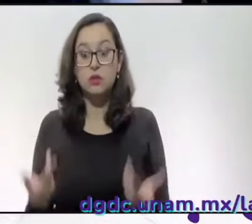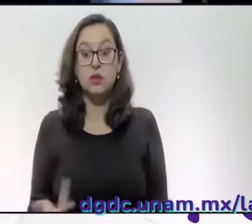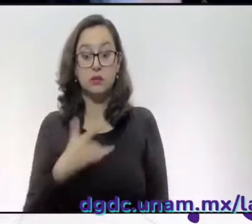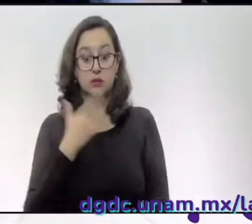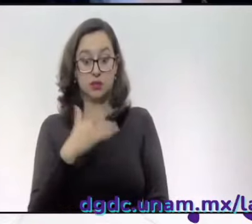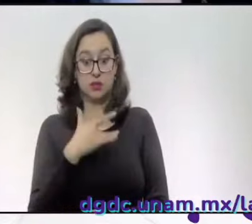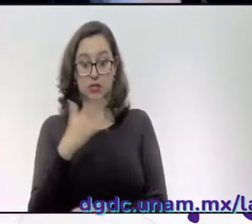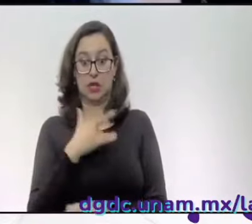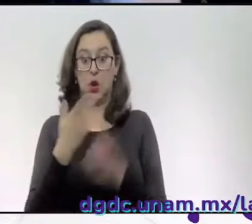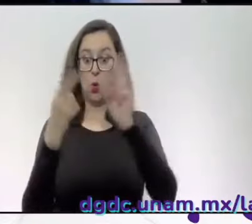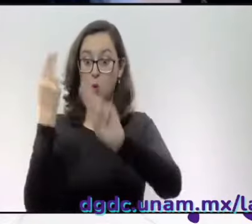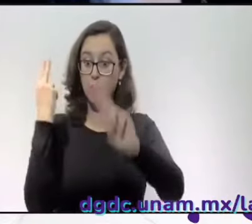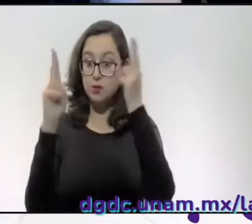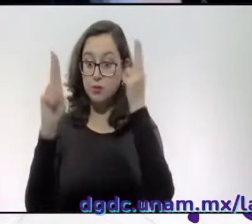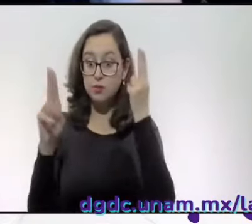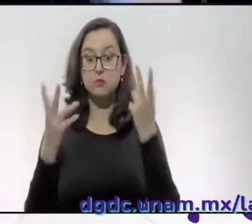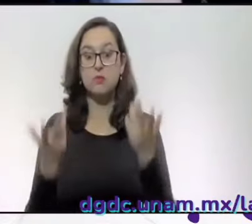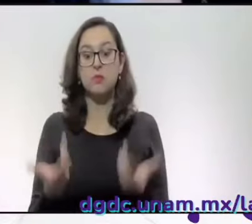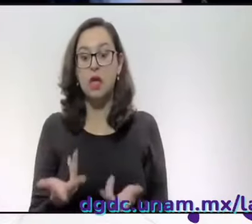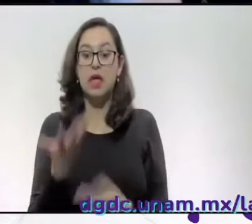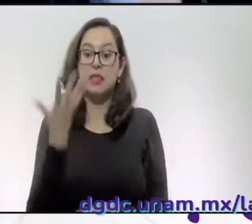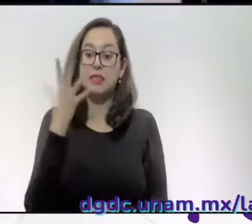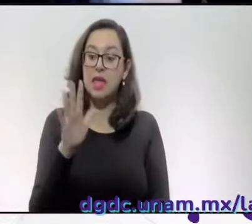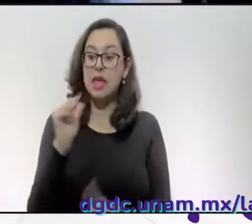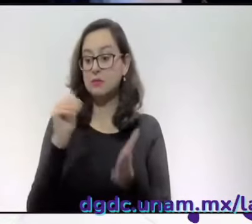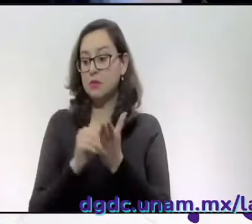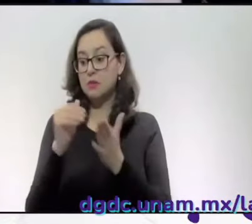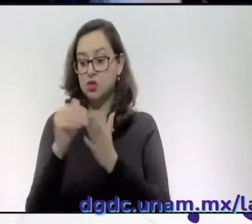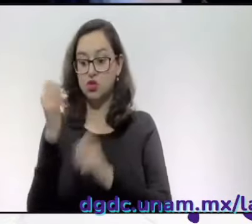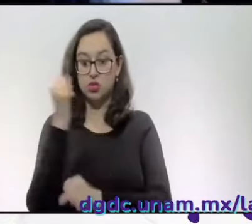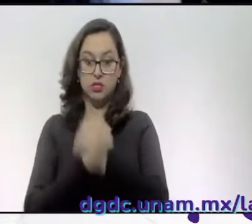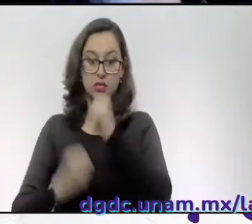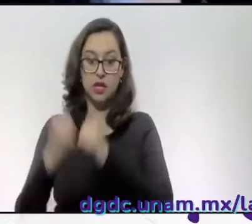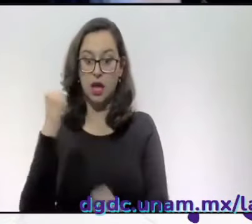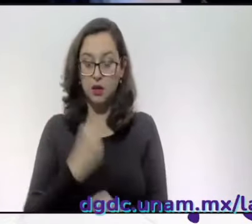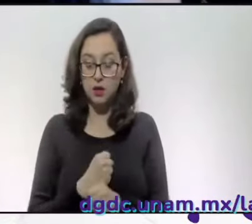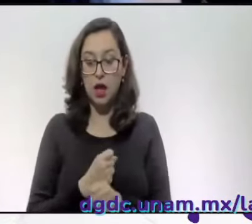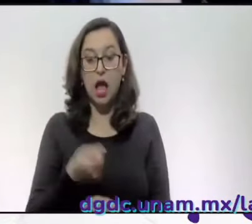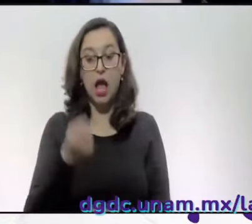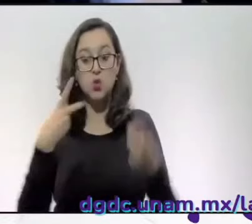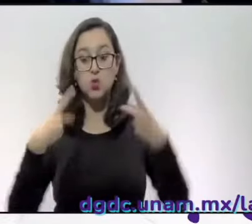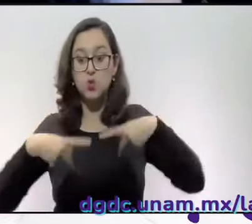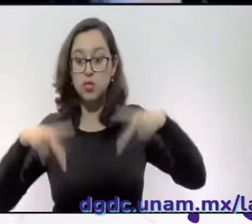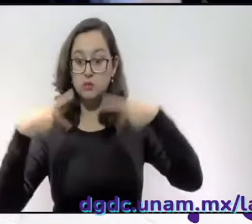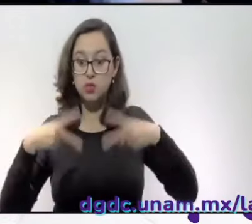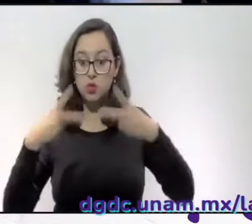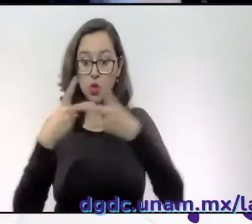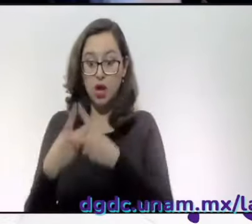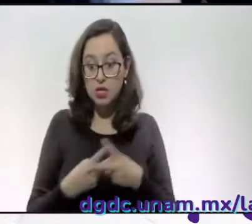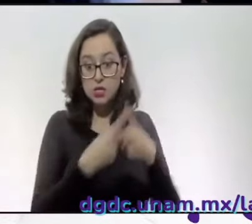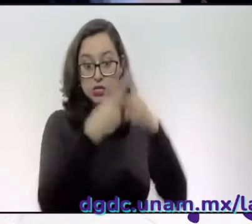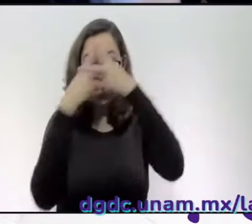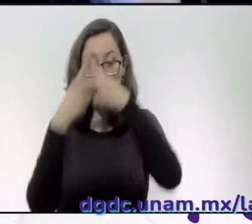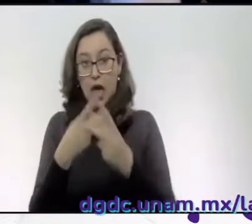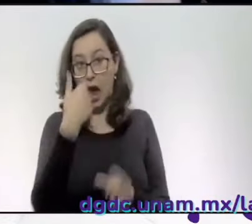del universo que se tenía en esa época era como de 10.000 millones de años. Y había gente que estudiaba estrellas individuales en el cúmulos globulares de